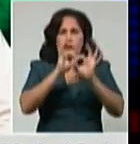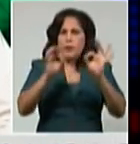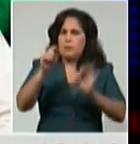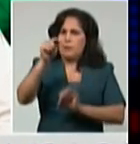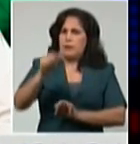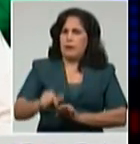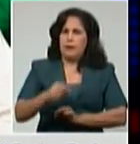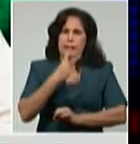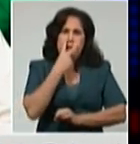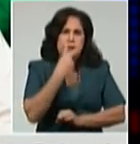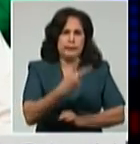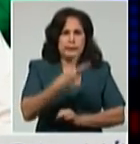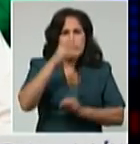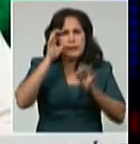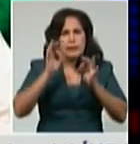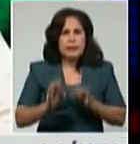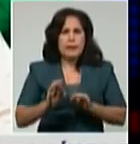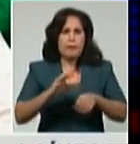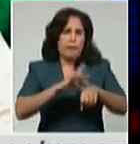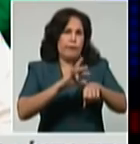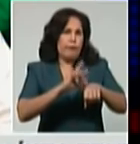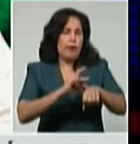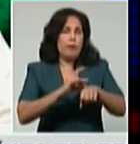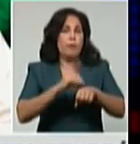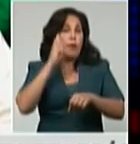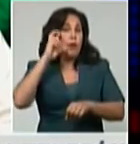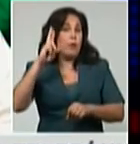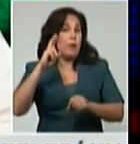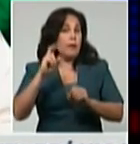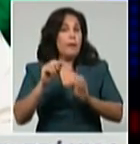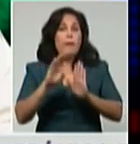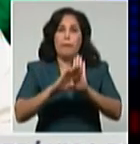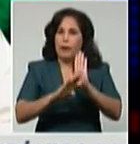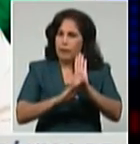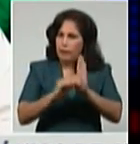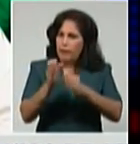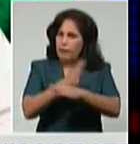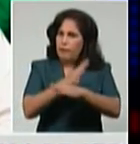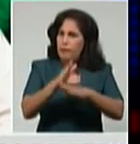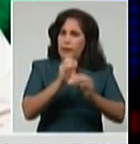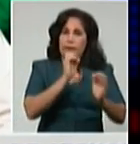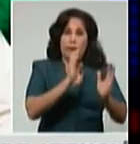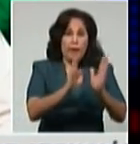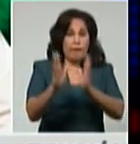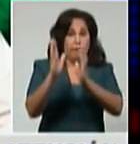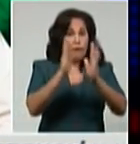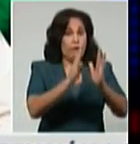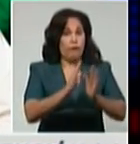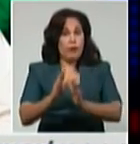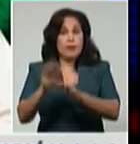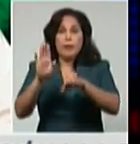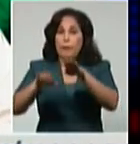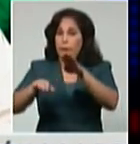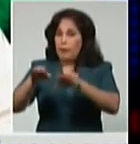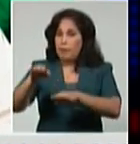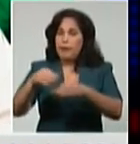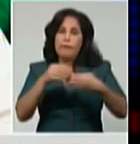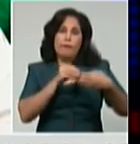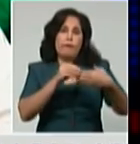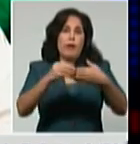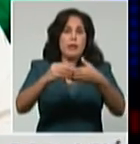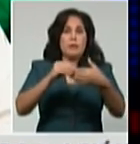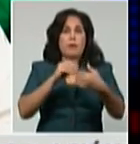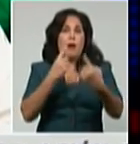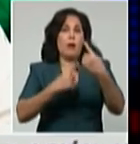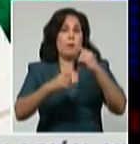estamos al tanto de las medidas que se han ido adoptando, de la flexibilización de algunas de las